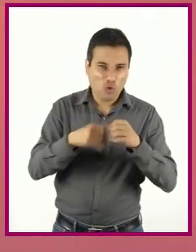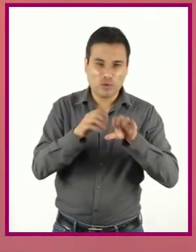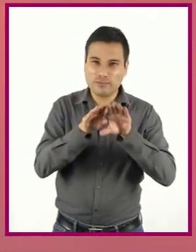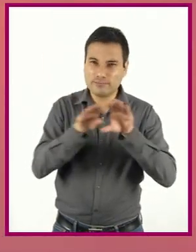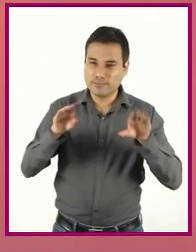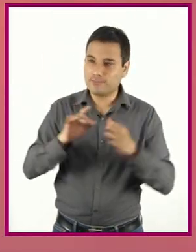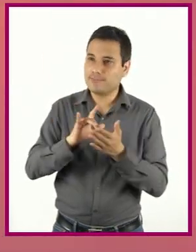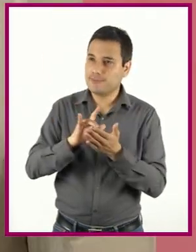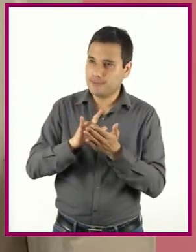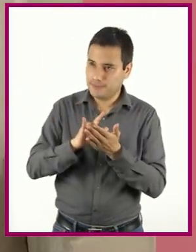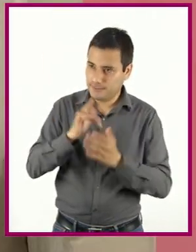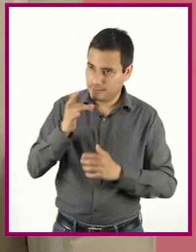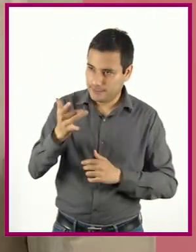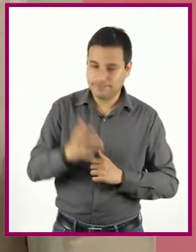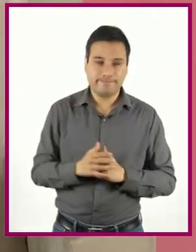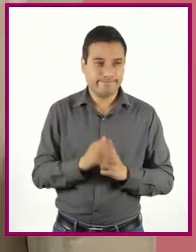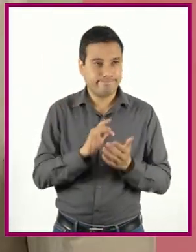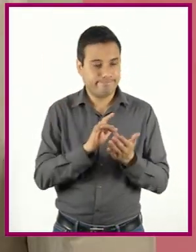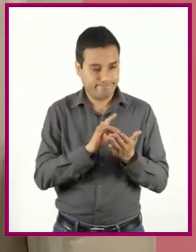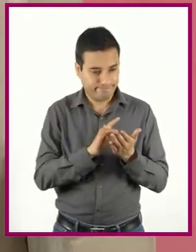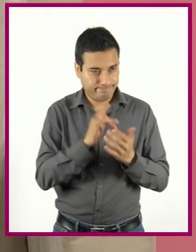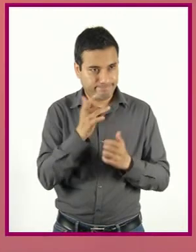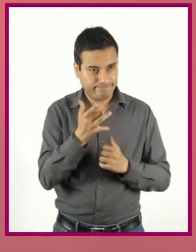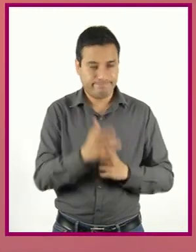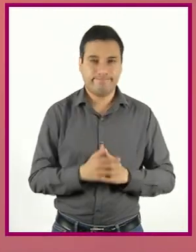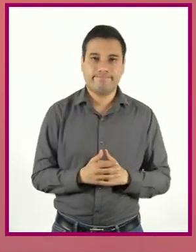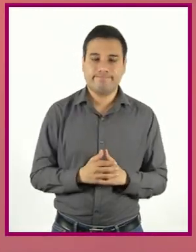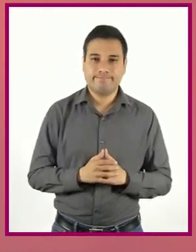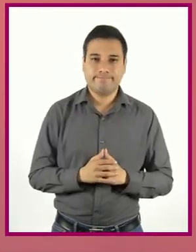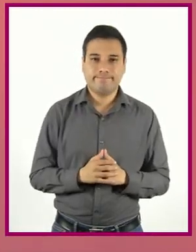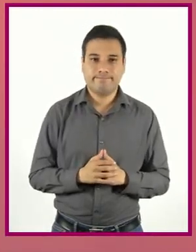gracias. Muchas gracias a ustedes.